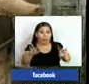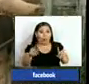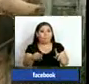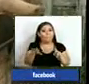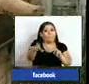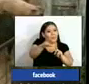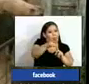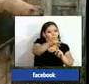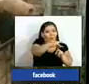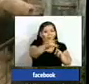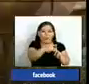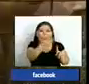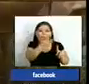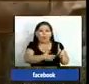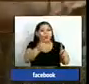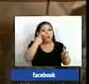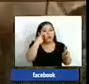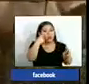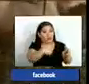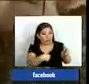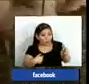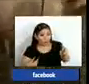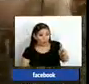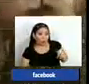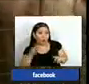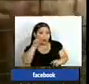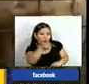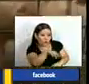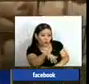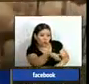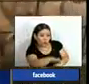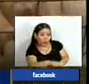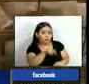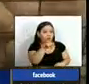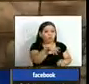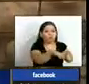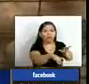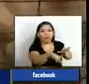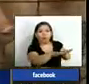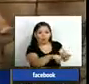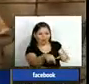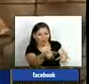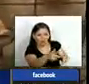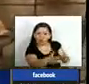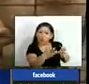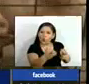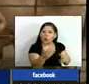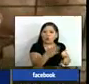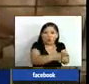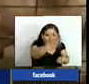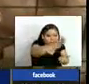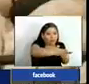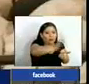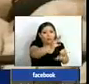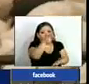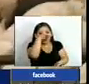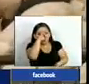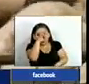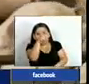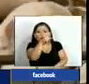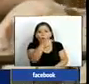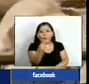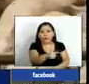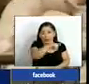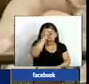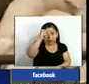China, específicamente en las provincias de Hebei y Shandong, ambos lugares con un alto número de cerdos, más del 10% de los